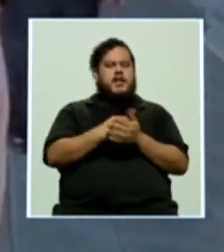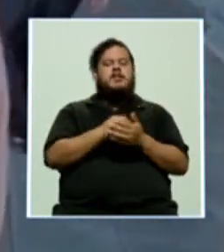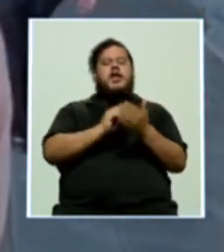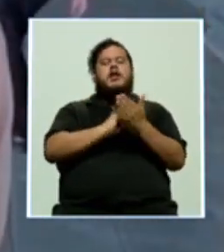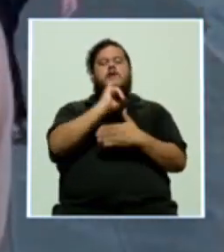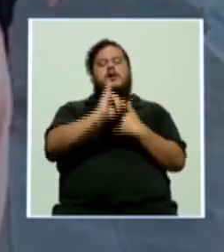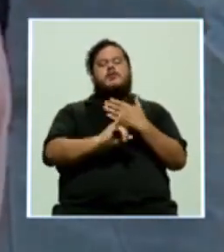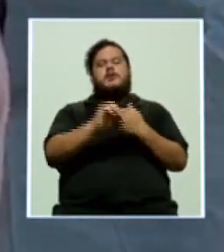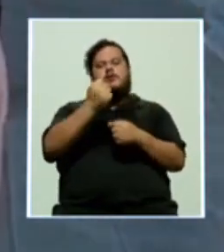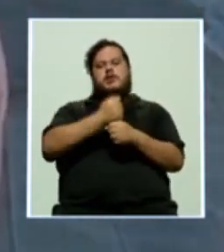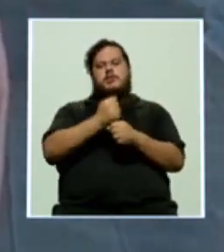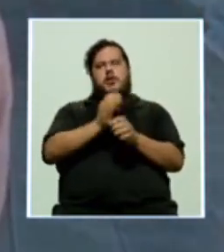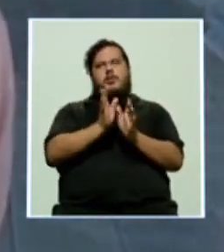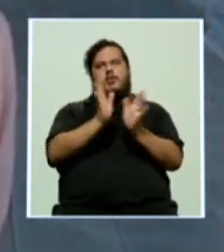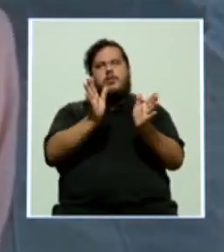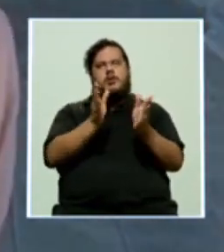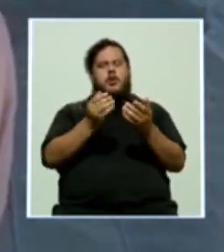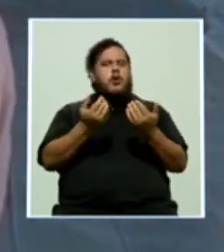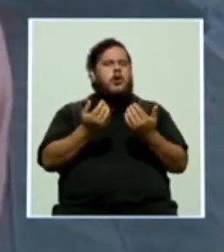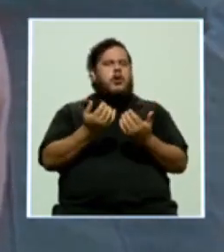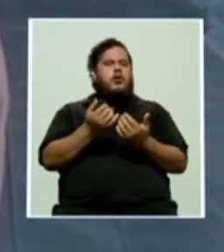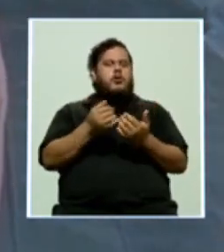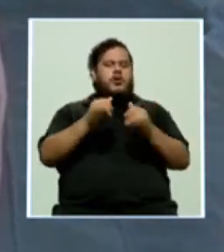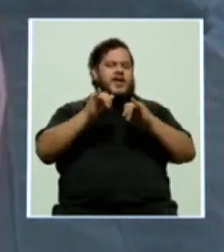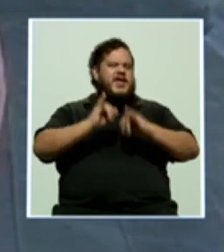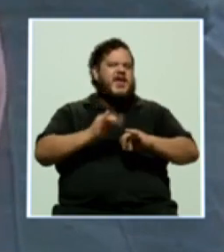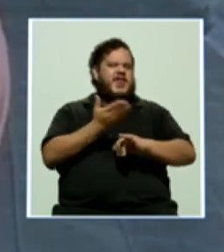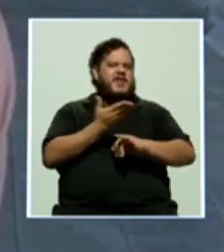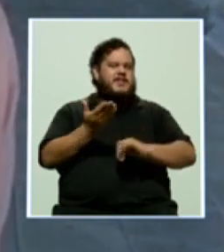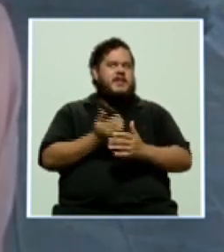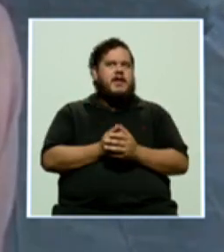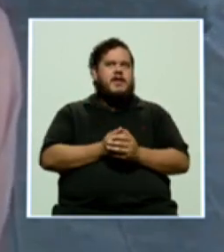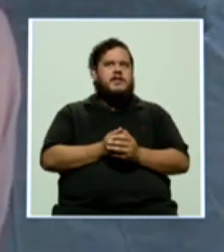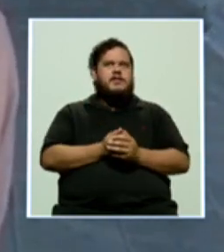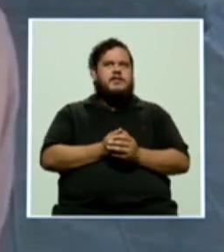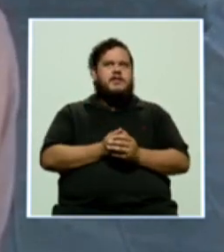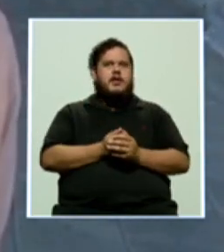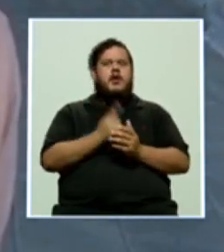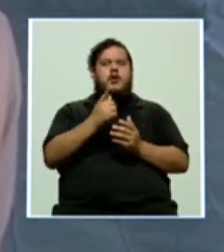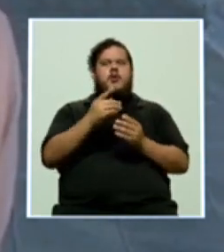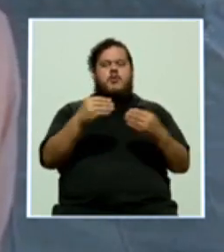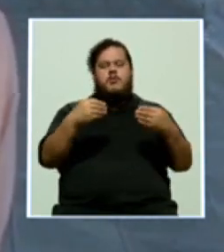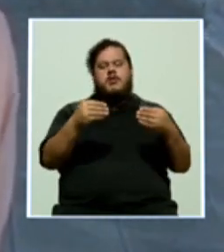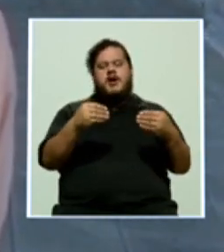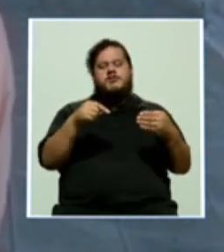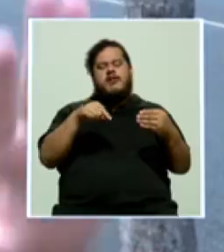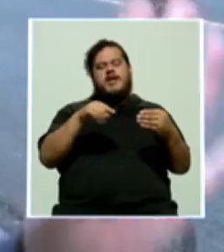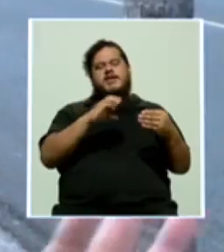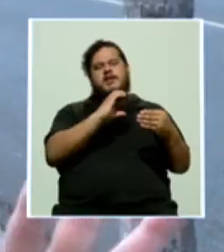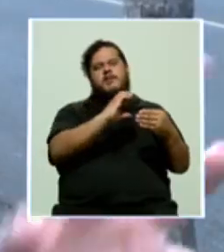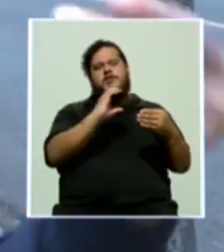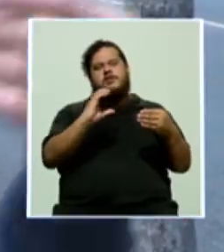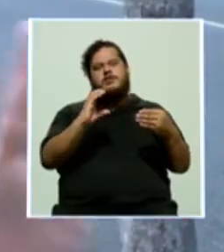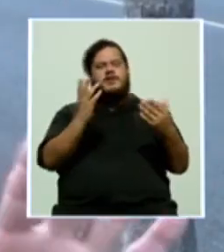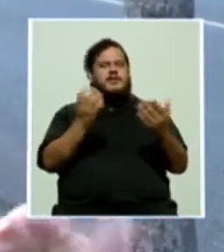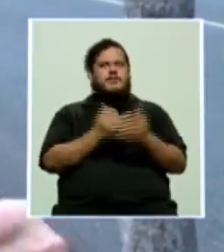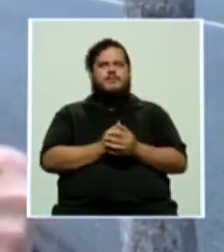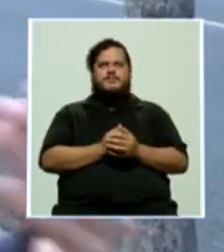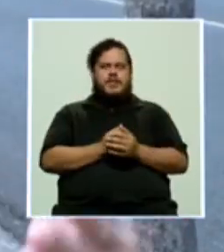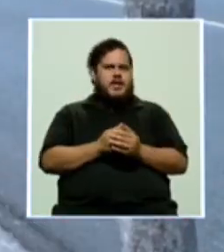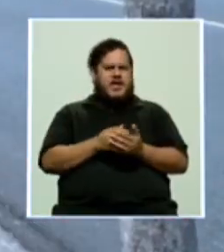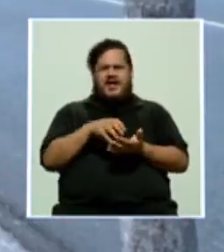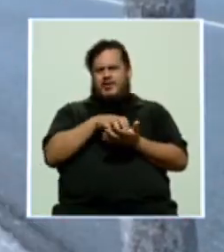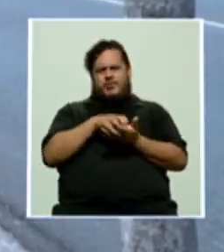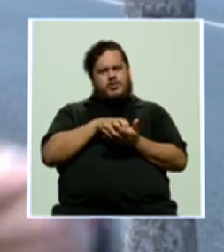de empleo público lo que queda es simplemente un cartón que dice convención colectiva de trabajo. Y no hay duda de que esto va a ser